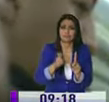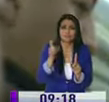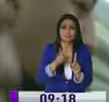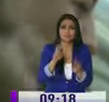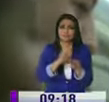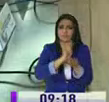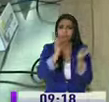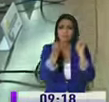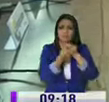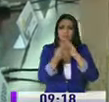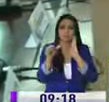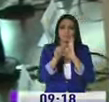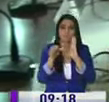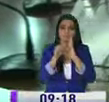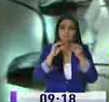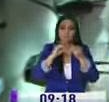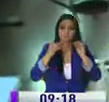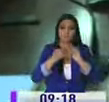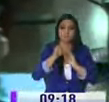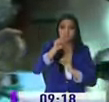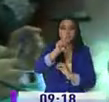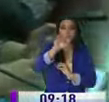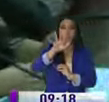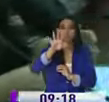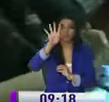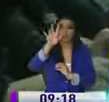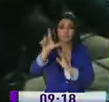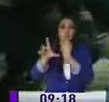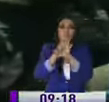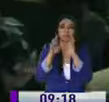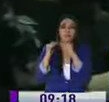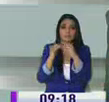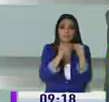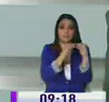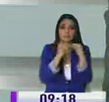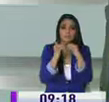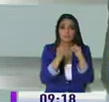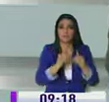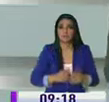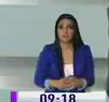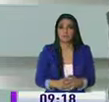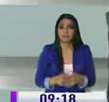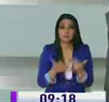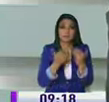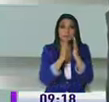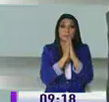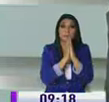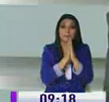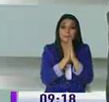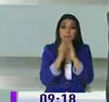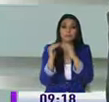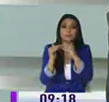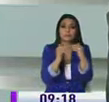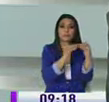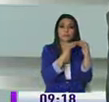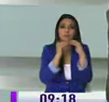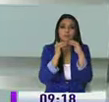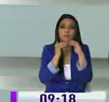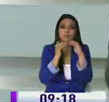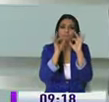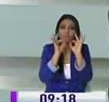se reforme el artículo 154 del código de la democracia lo que estamos pidiendo asertividad y justicia